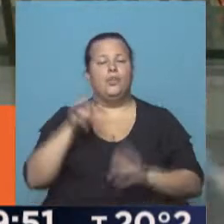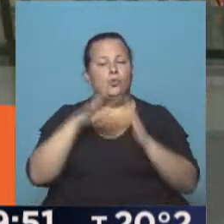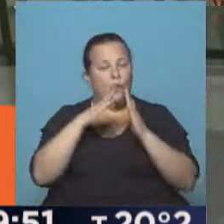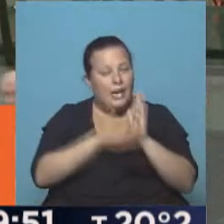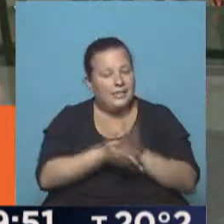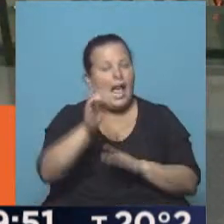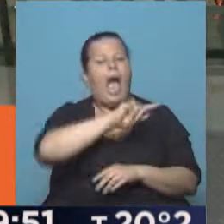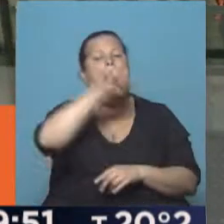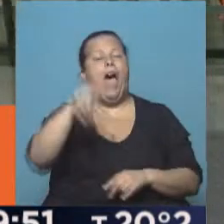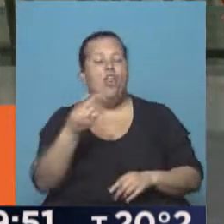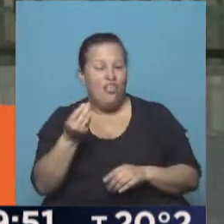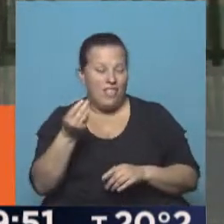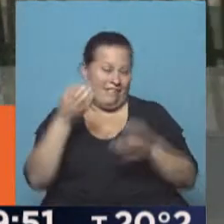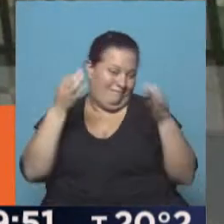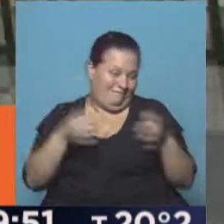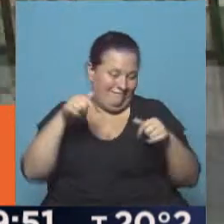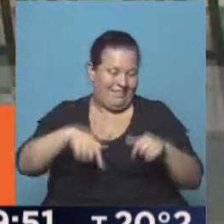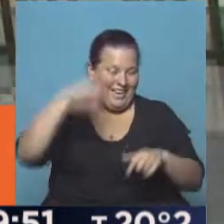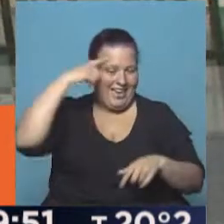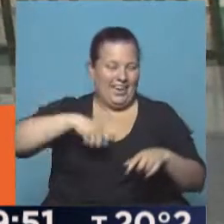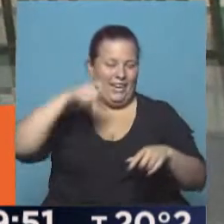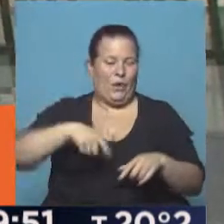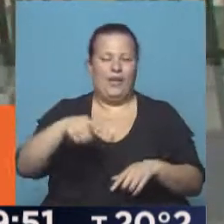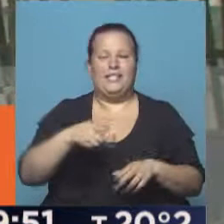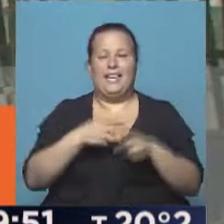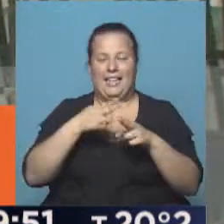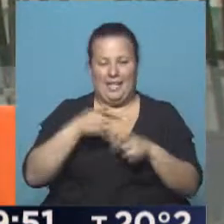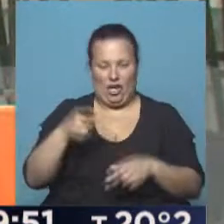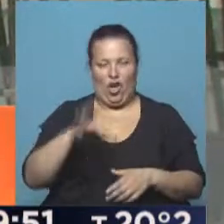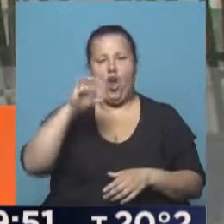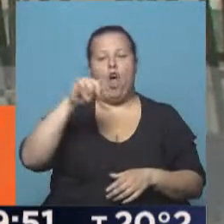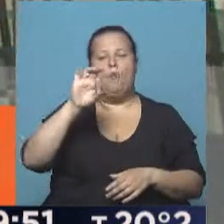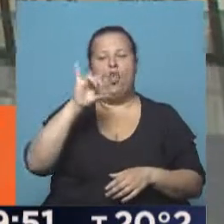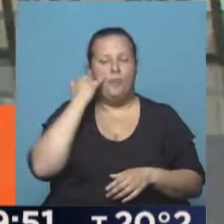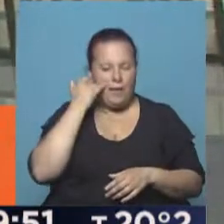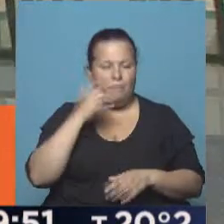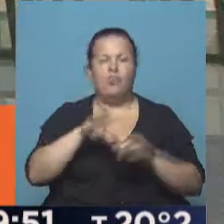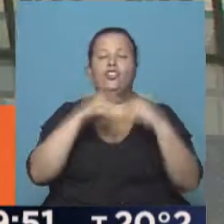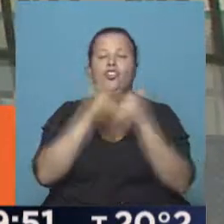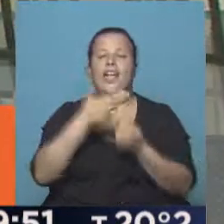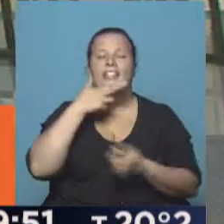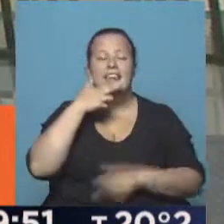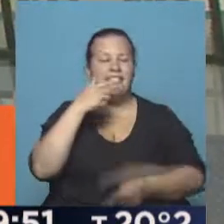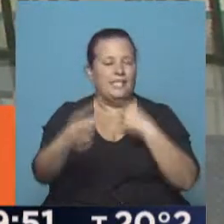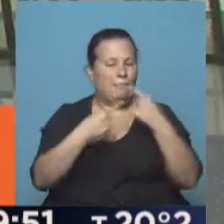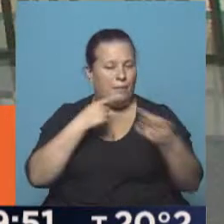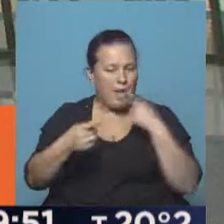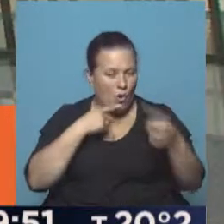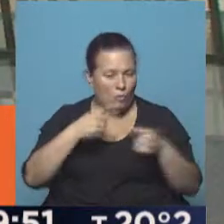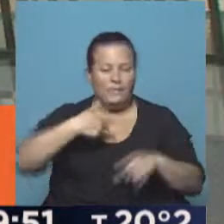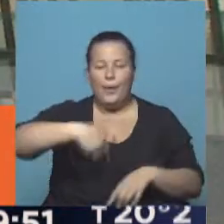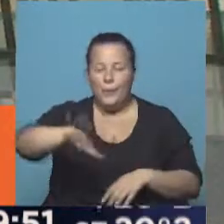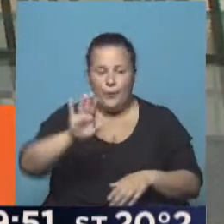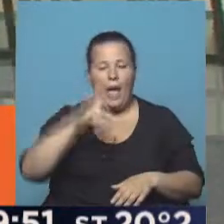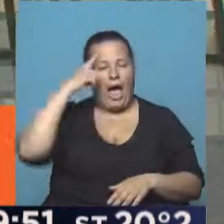su casa con rumbo justamente a estos tribunales de comodoro py son 17 las indagatorias que van a